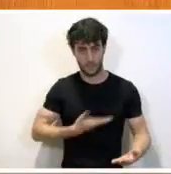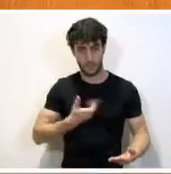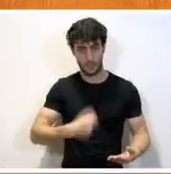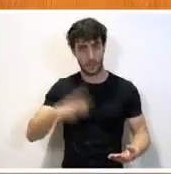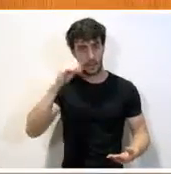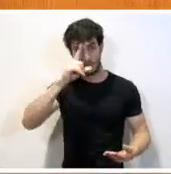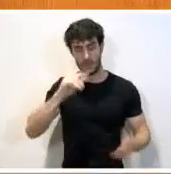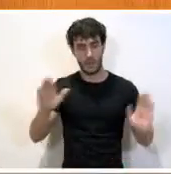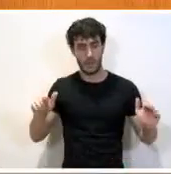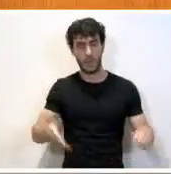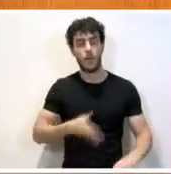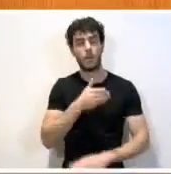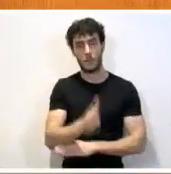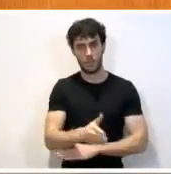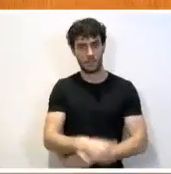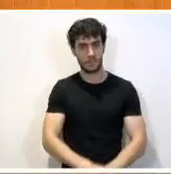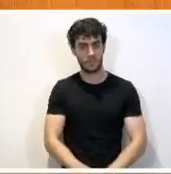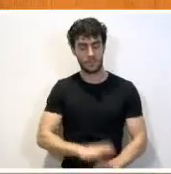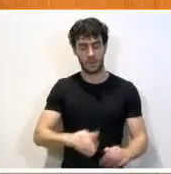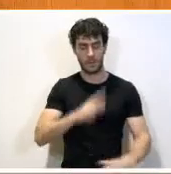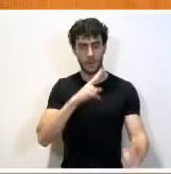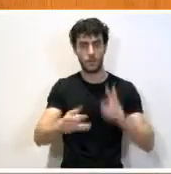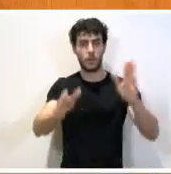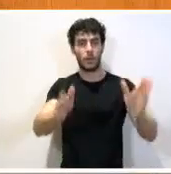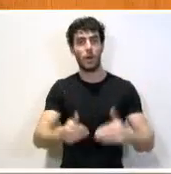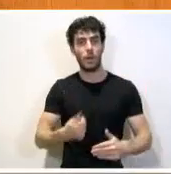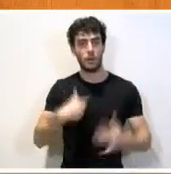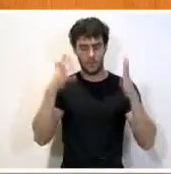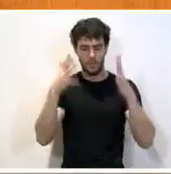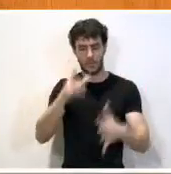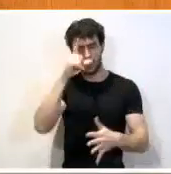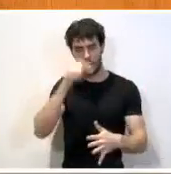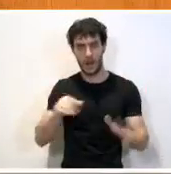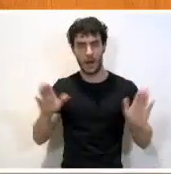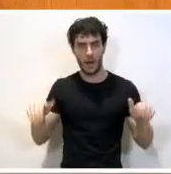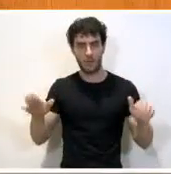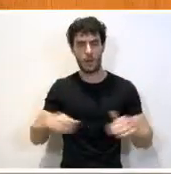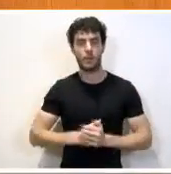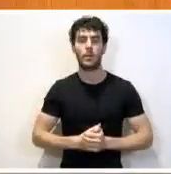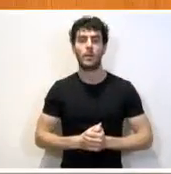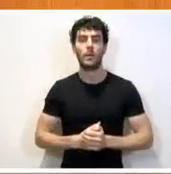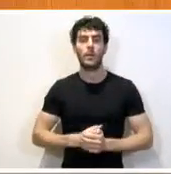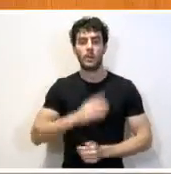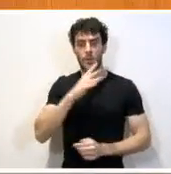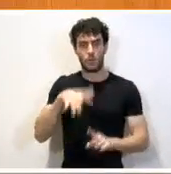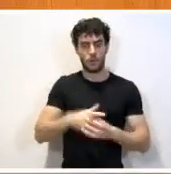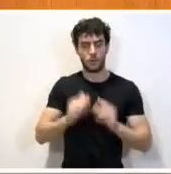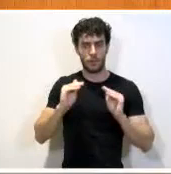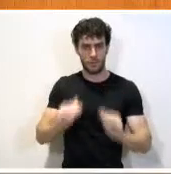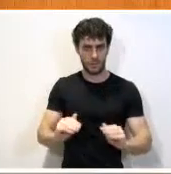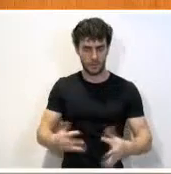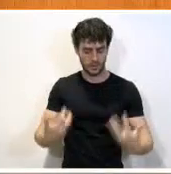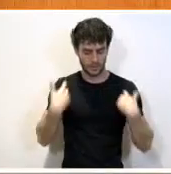Alfaro, la callada por respuesta. Y me centro mucho en Alfaro porque la situación es de